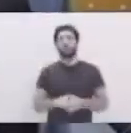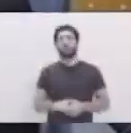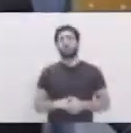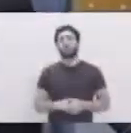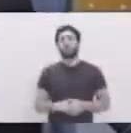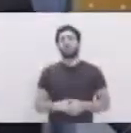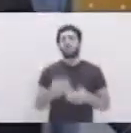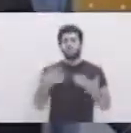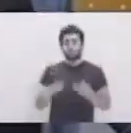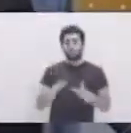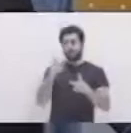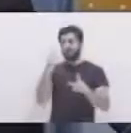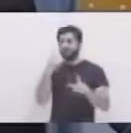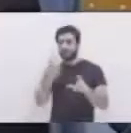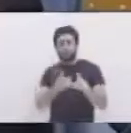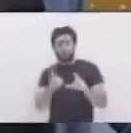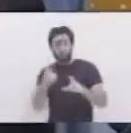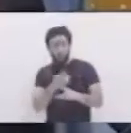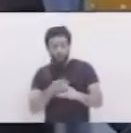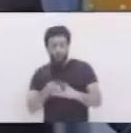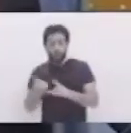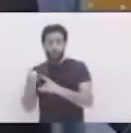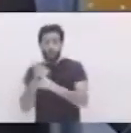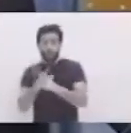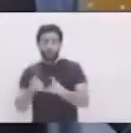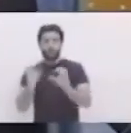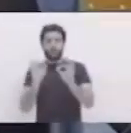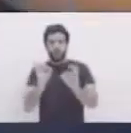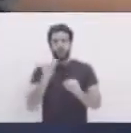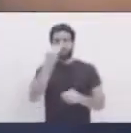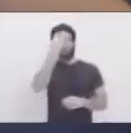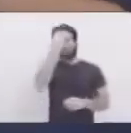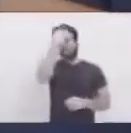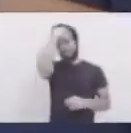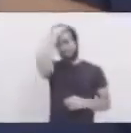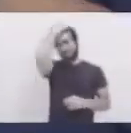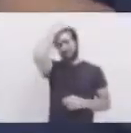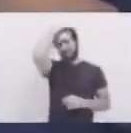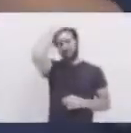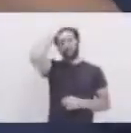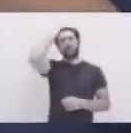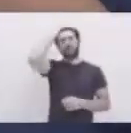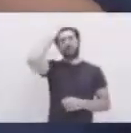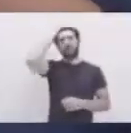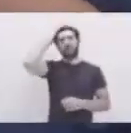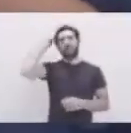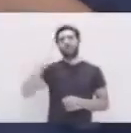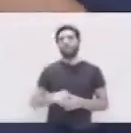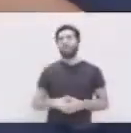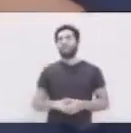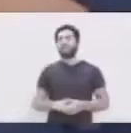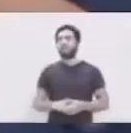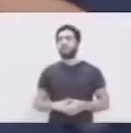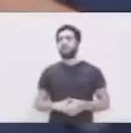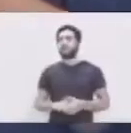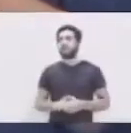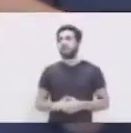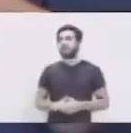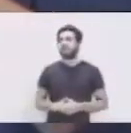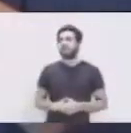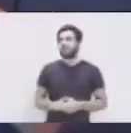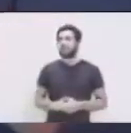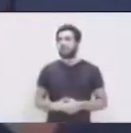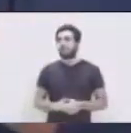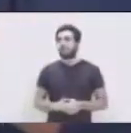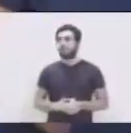a cortar los últimos dos círculos. De esta forma.